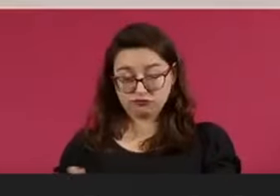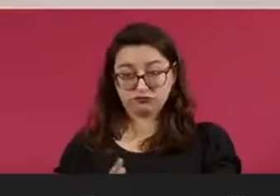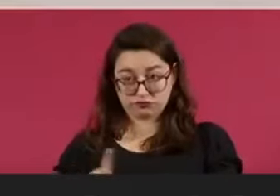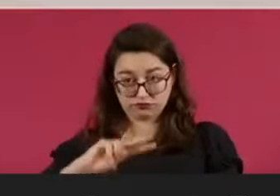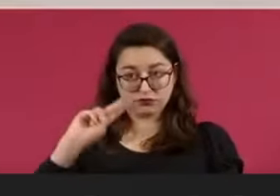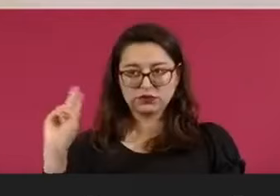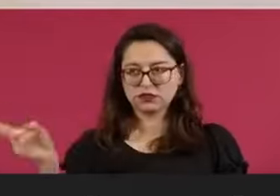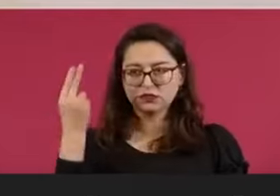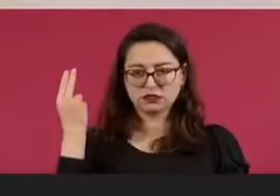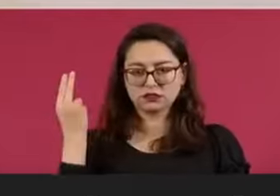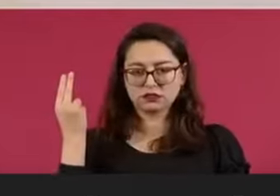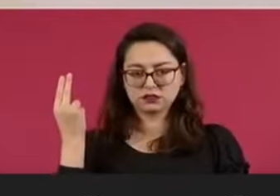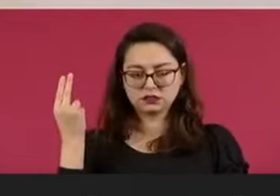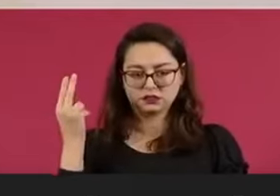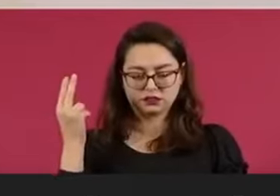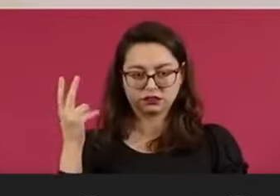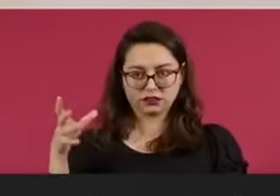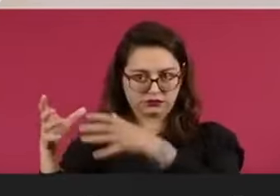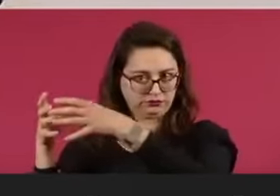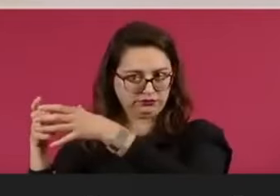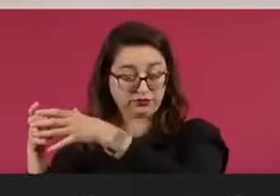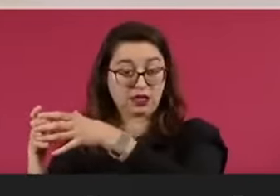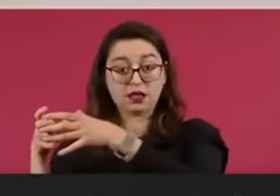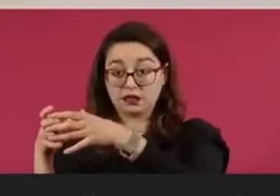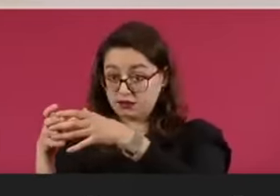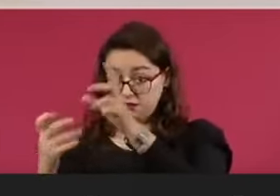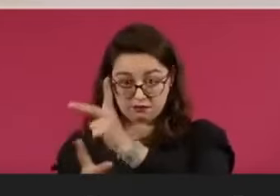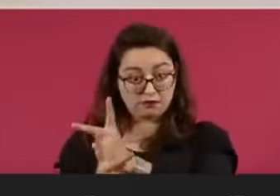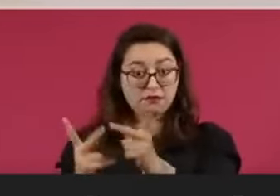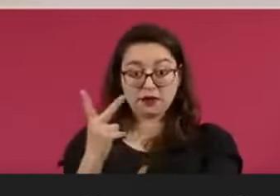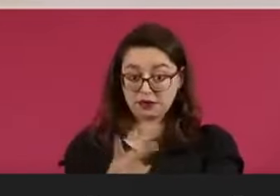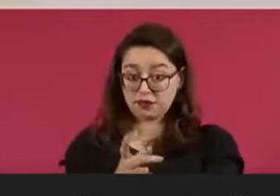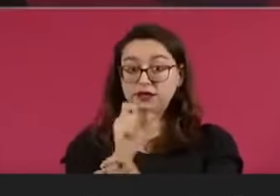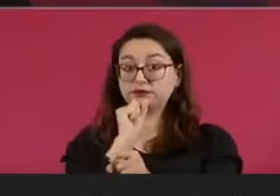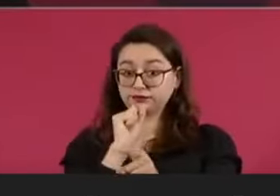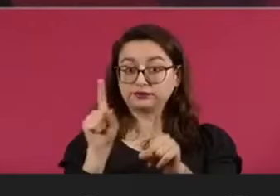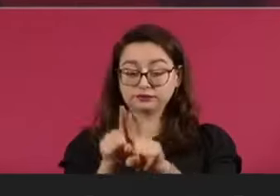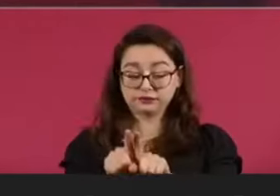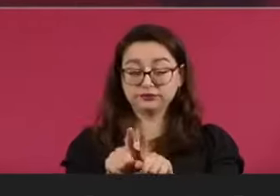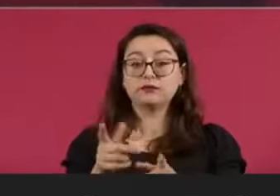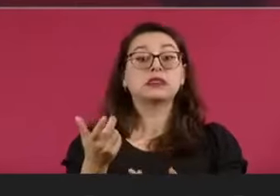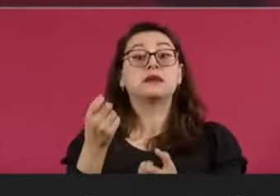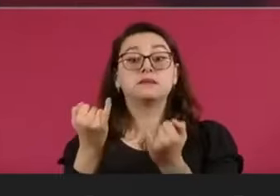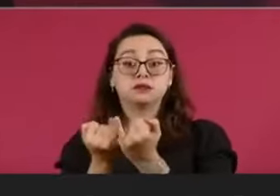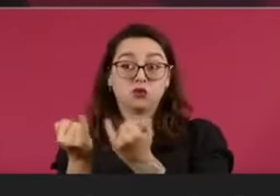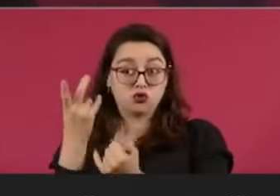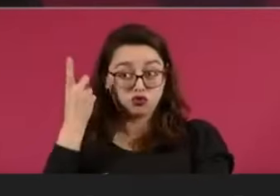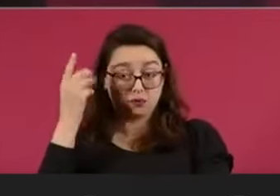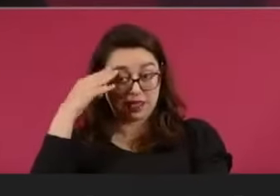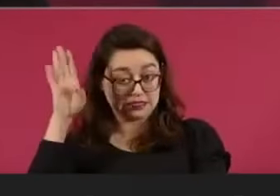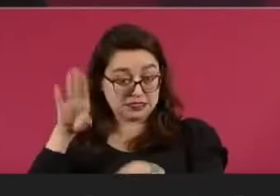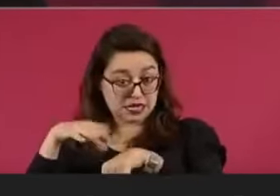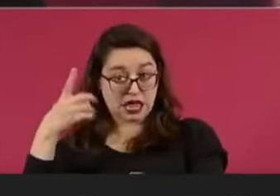licenciatura, porque además hay becados también en el nivel de posgrado, pero solo en